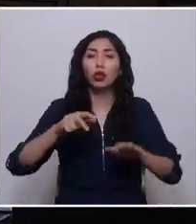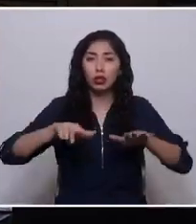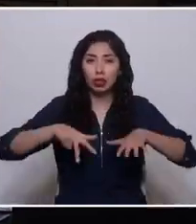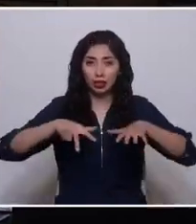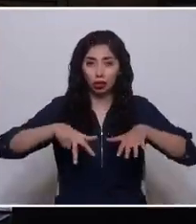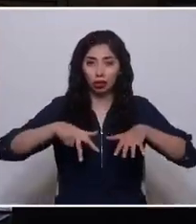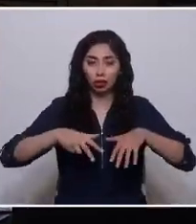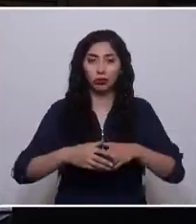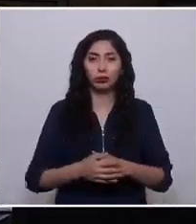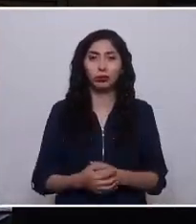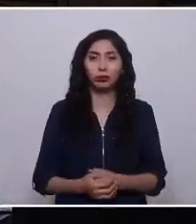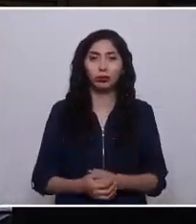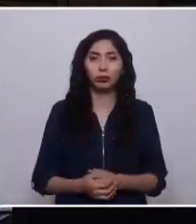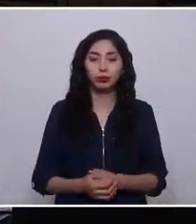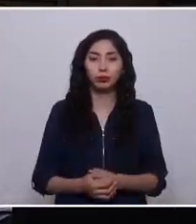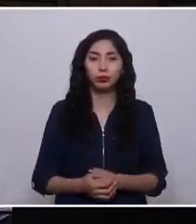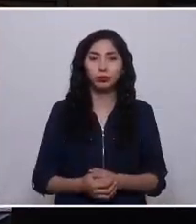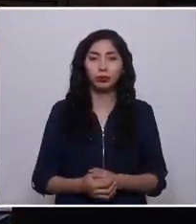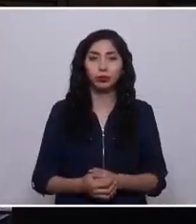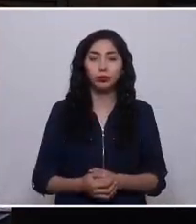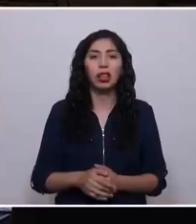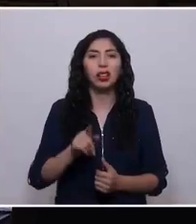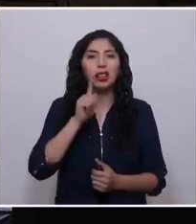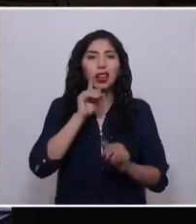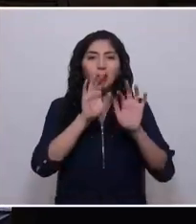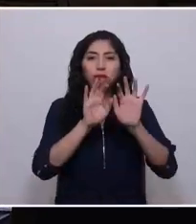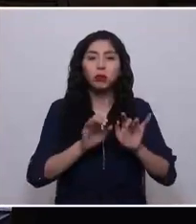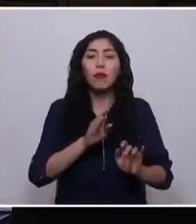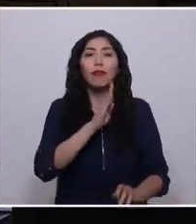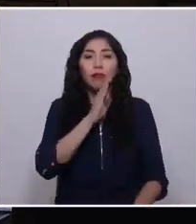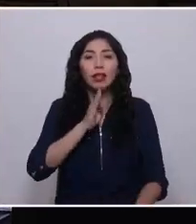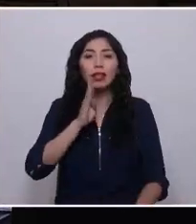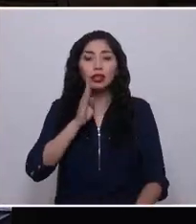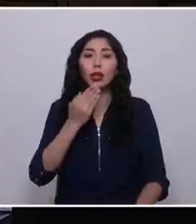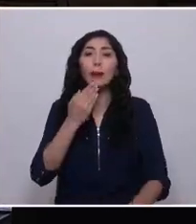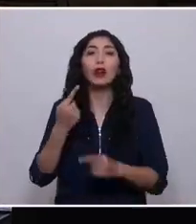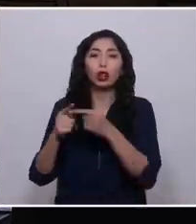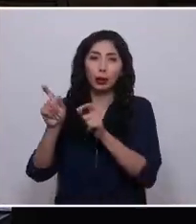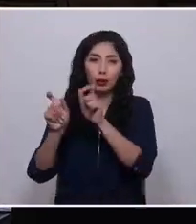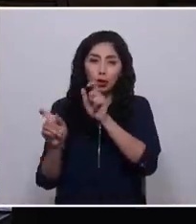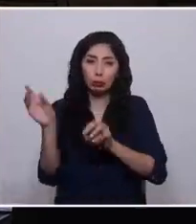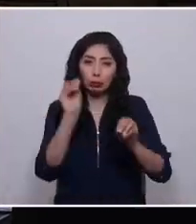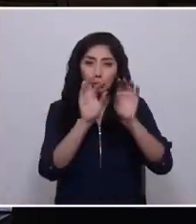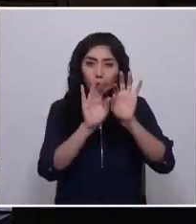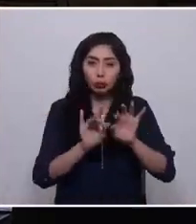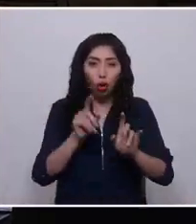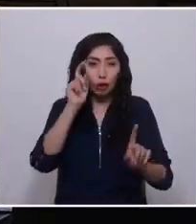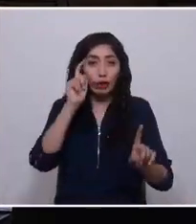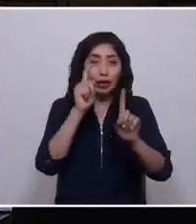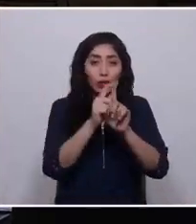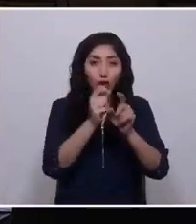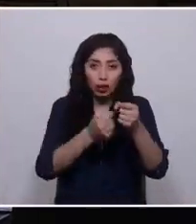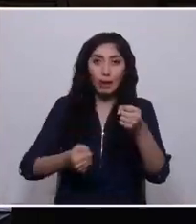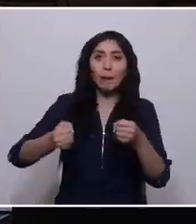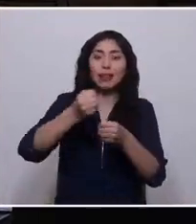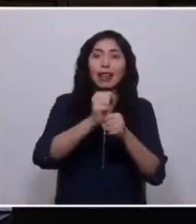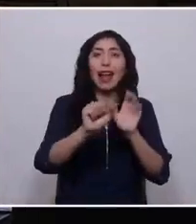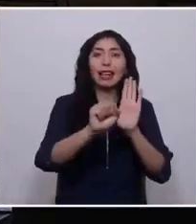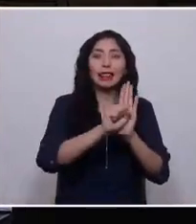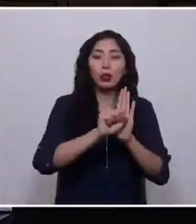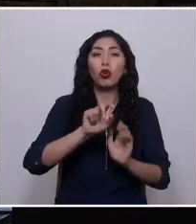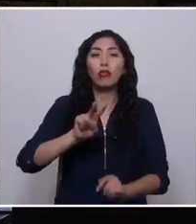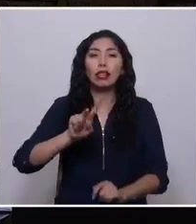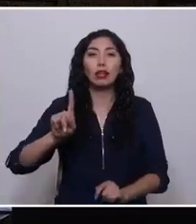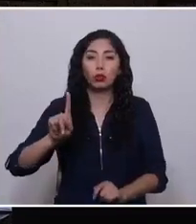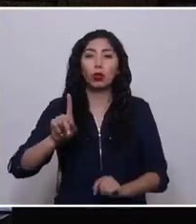118 del señor Benito Baranda y otros autores y autoras para sustituir el artículo 21. Se ofrece la